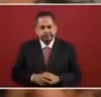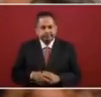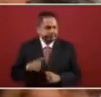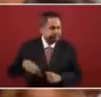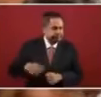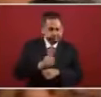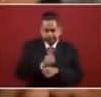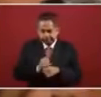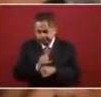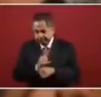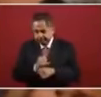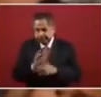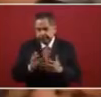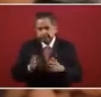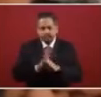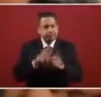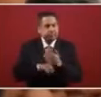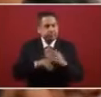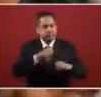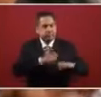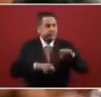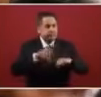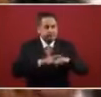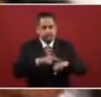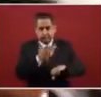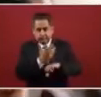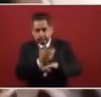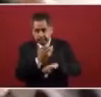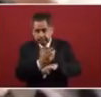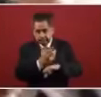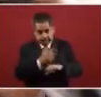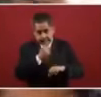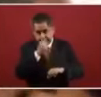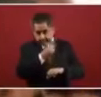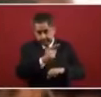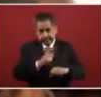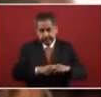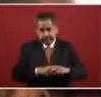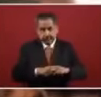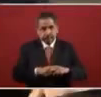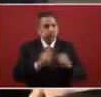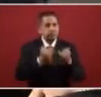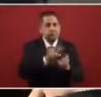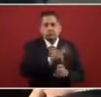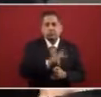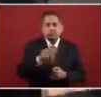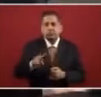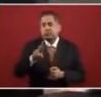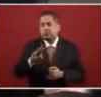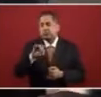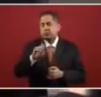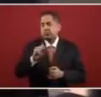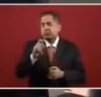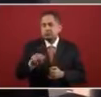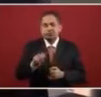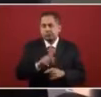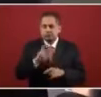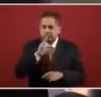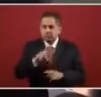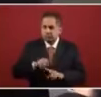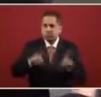investigáramos que los embajadores de Estados Unidos no fueran como Wilson, sino como Daniels.